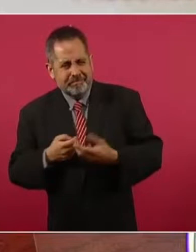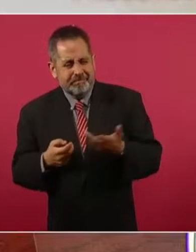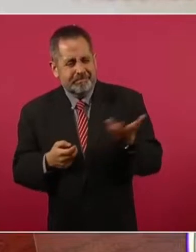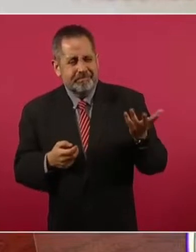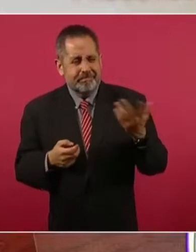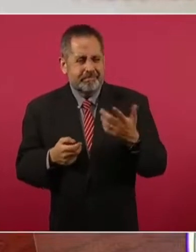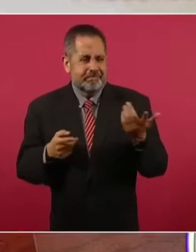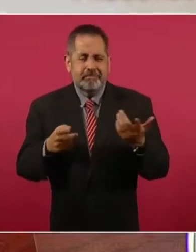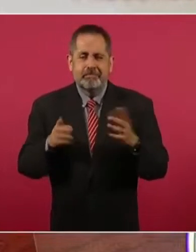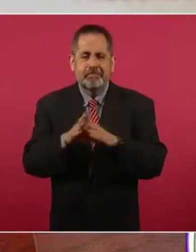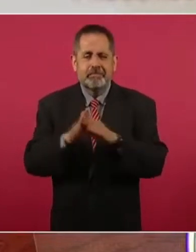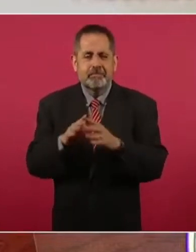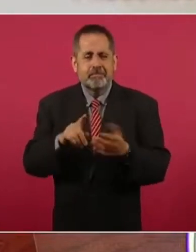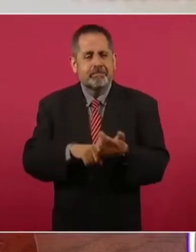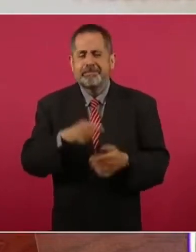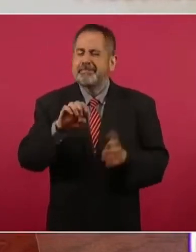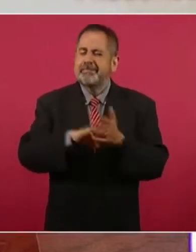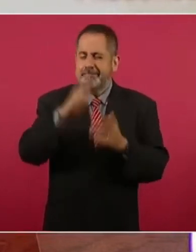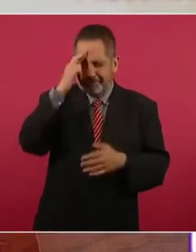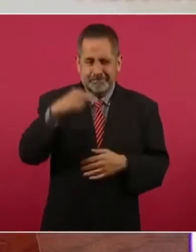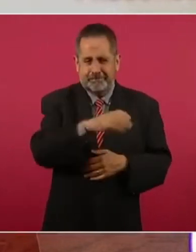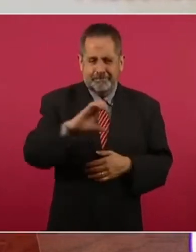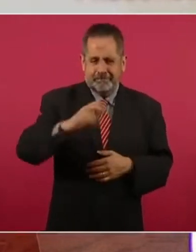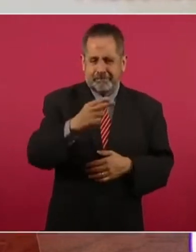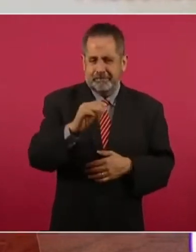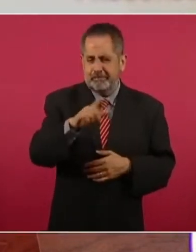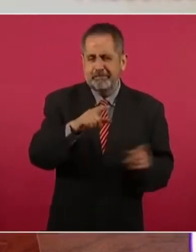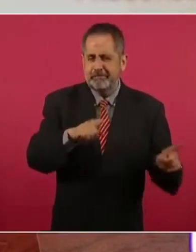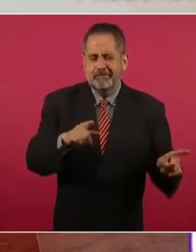de Chumel diría, yo no.